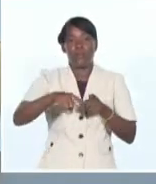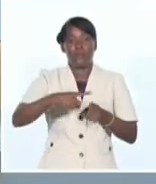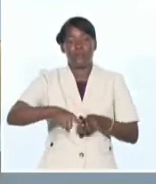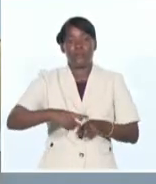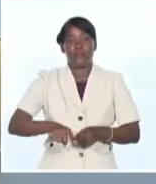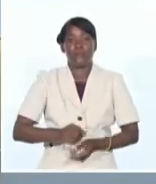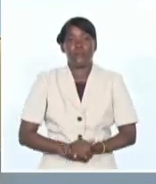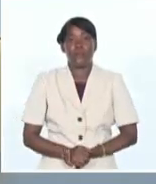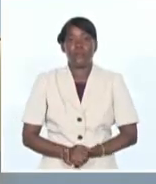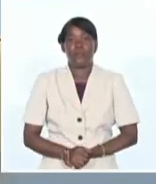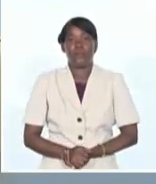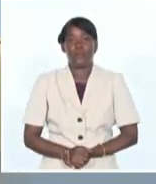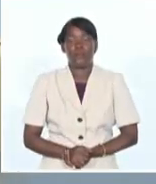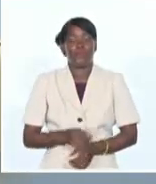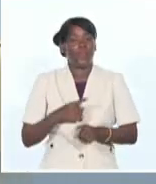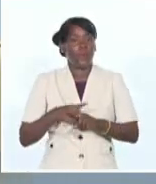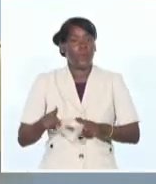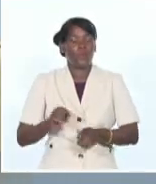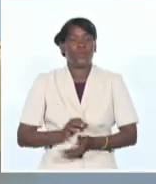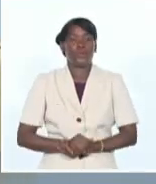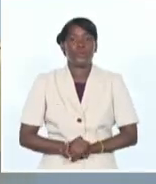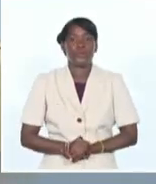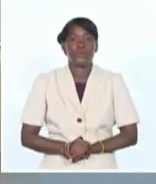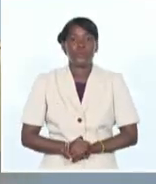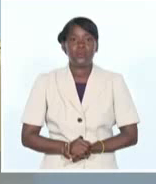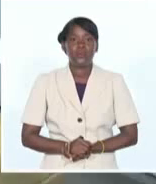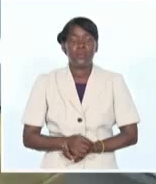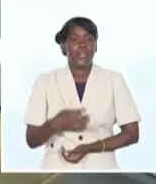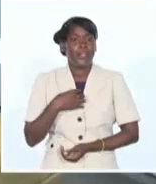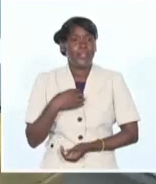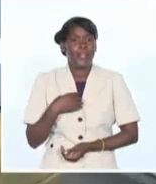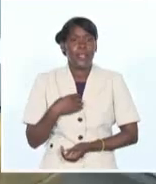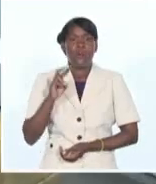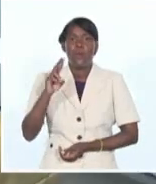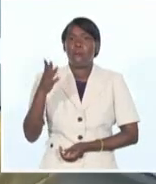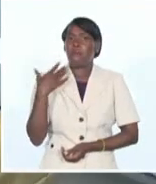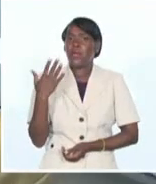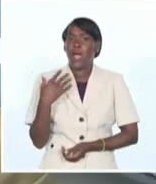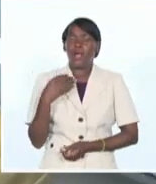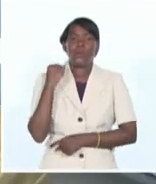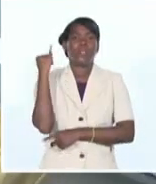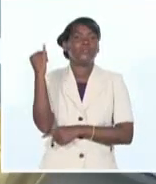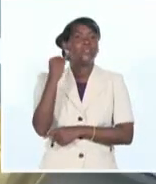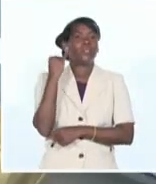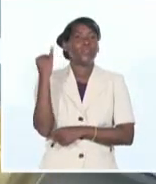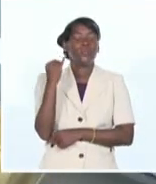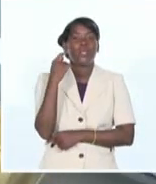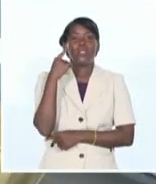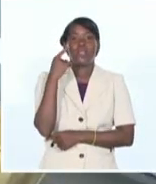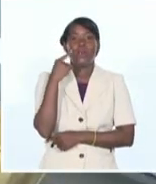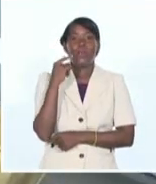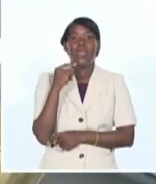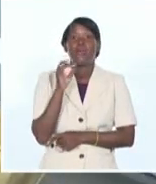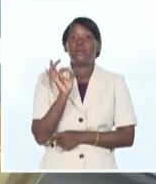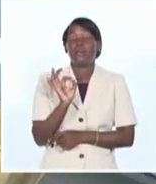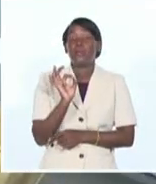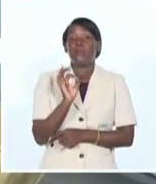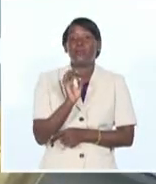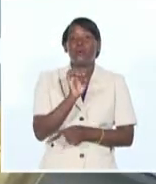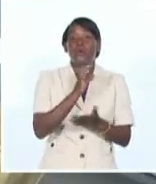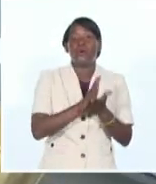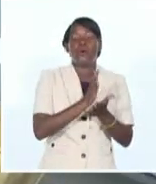certámenes internacionales, que no te lo dije en el verano, pero fueron importantes los resultados de los estudiantes de la enseñanza a